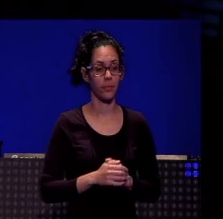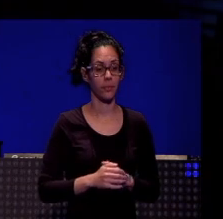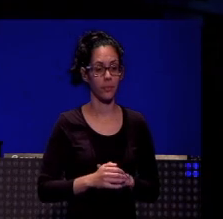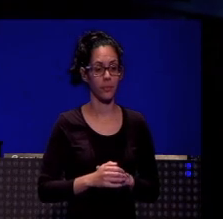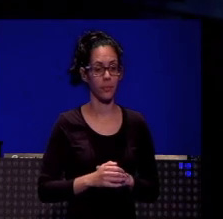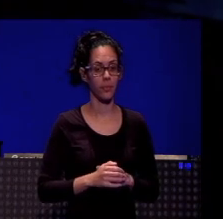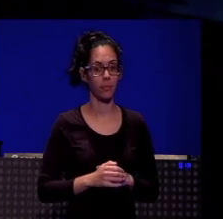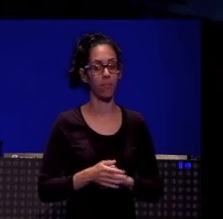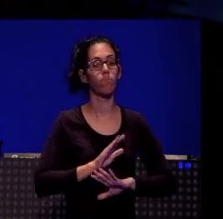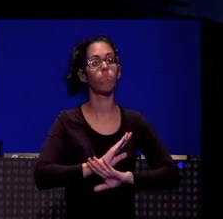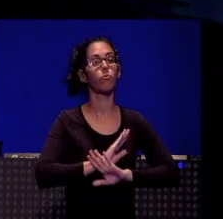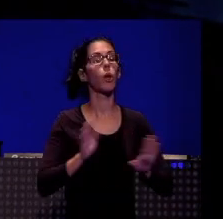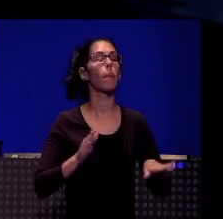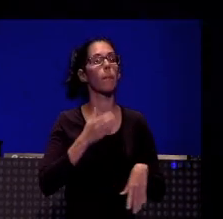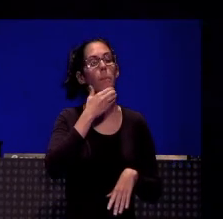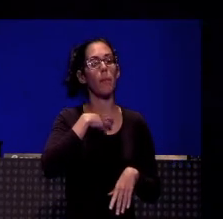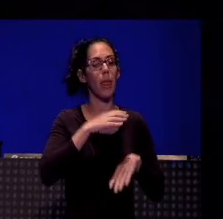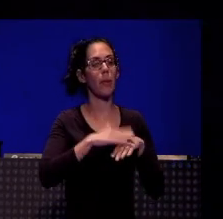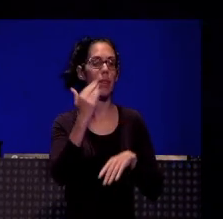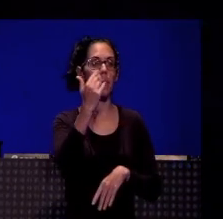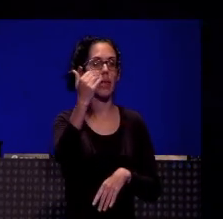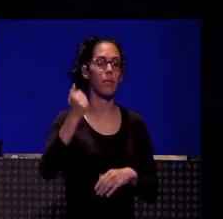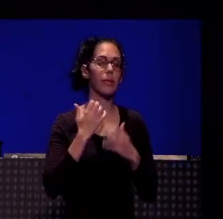pues nada venga os pongo la papada para despedirme